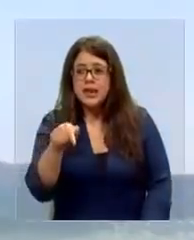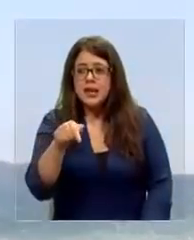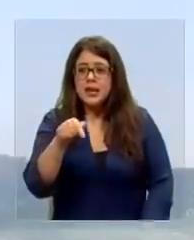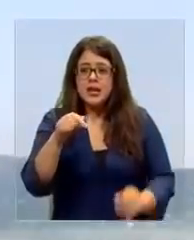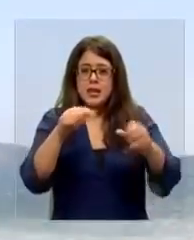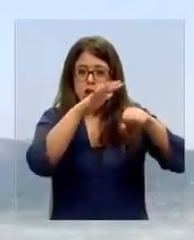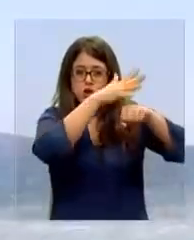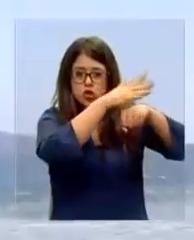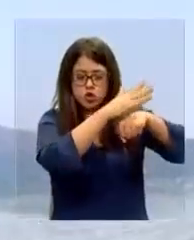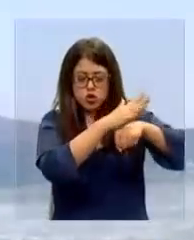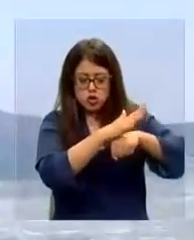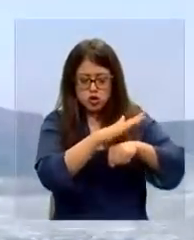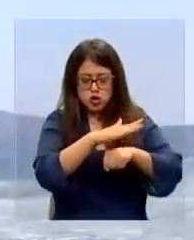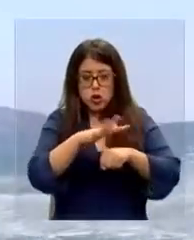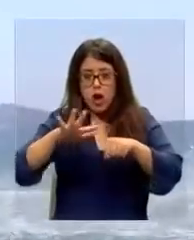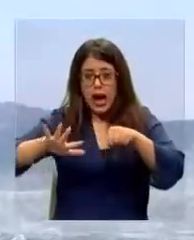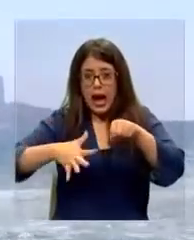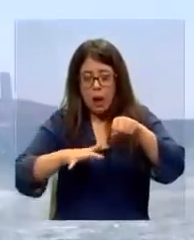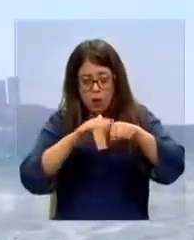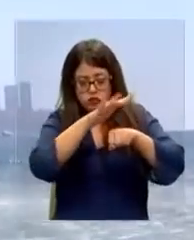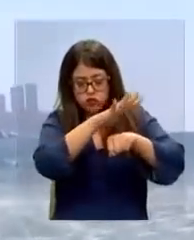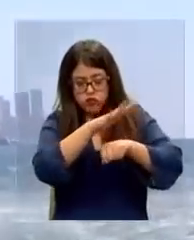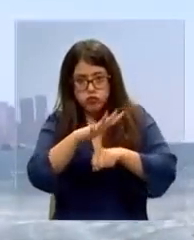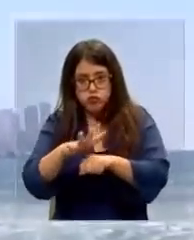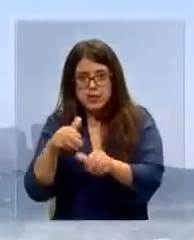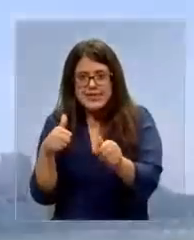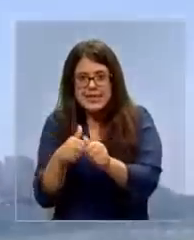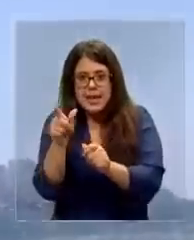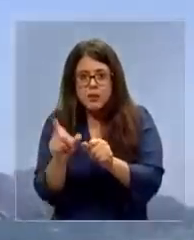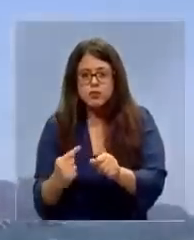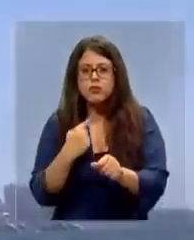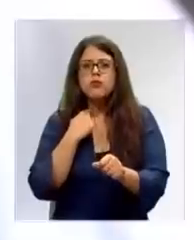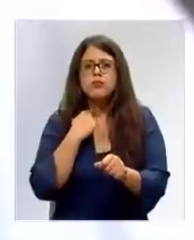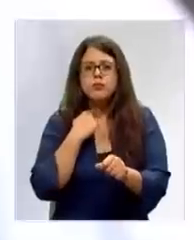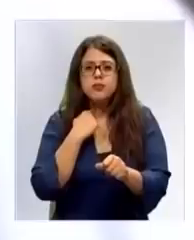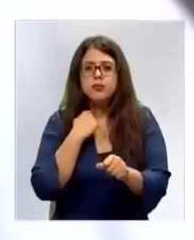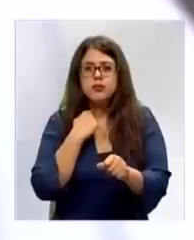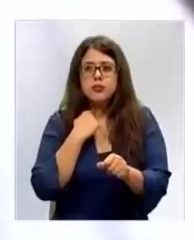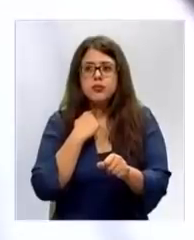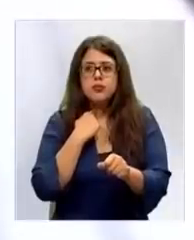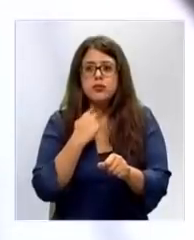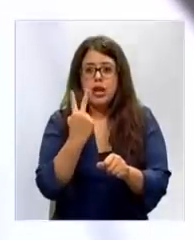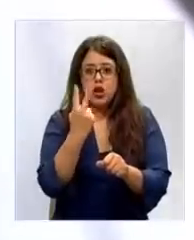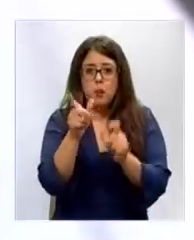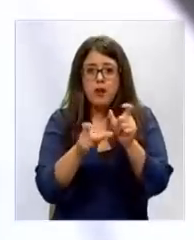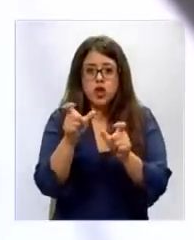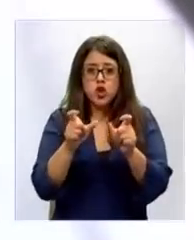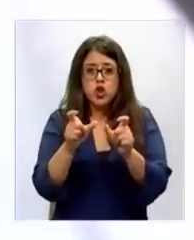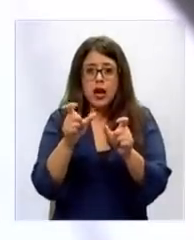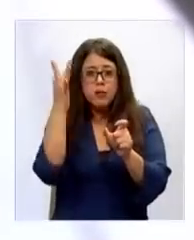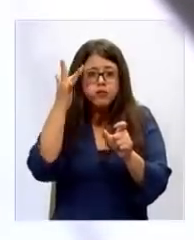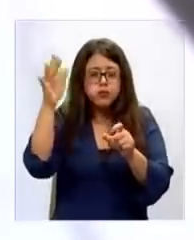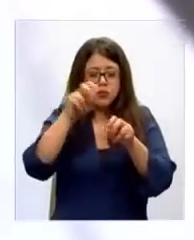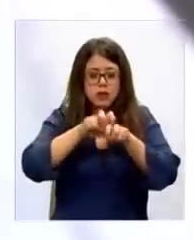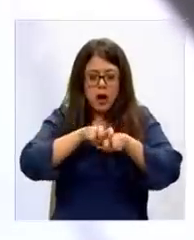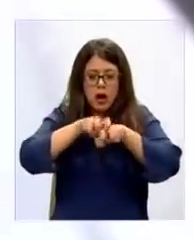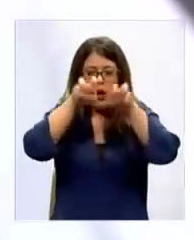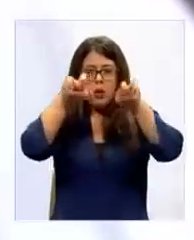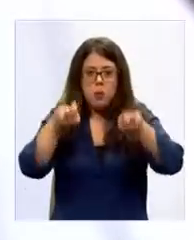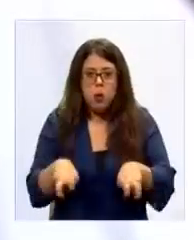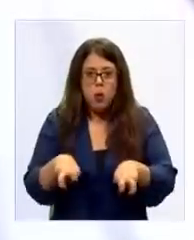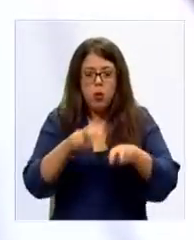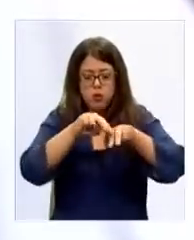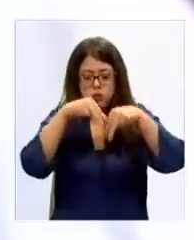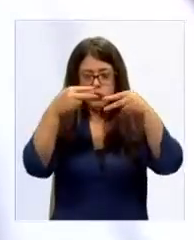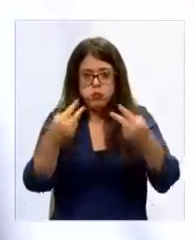con el helicóptero, llegamos en cercanía a la víctima, efectúan el salto los dos nadadores de rescate y nosotros posteriormente volvemos a